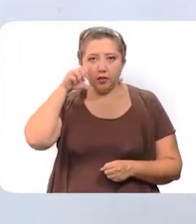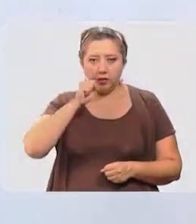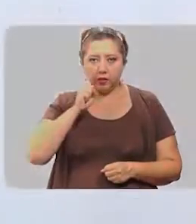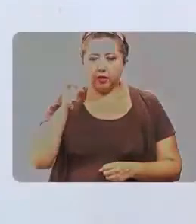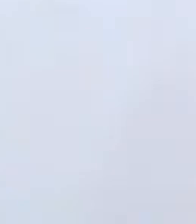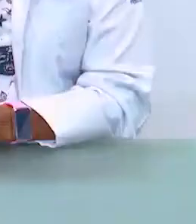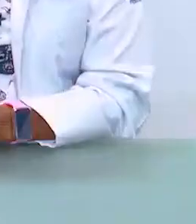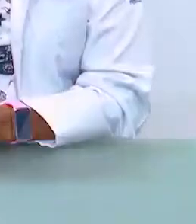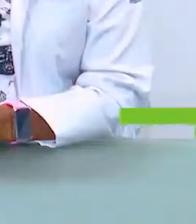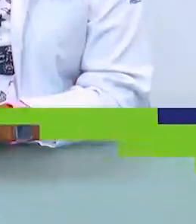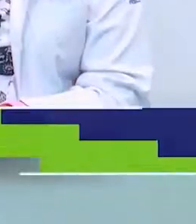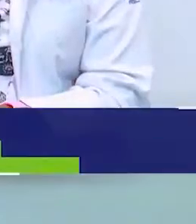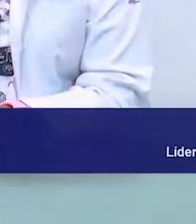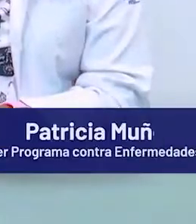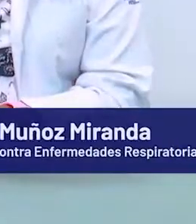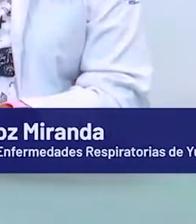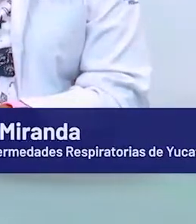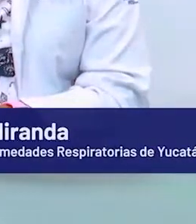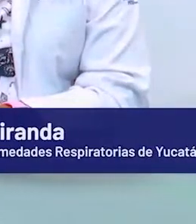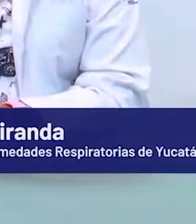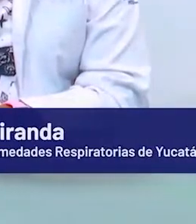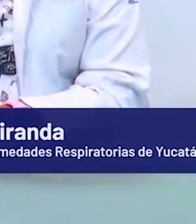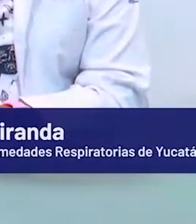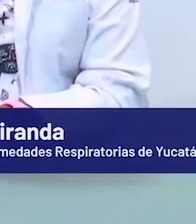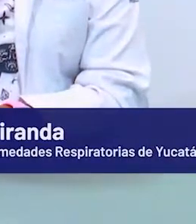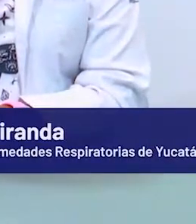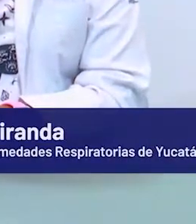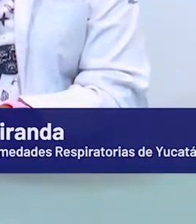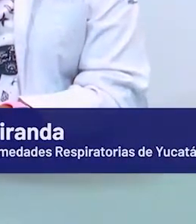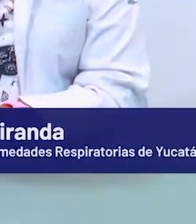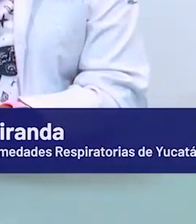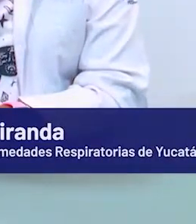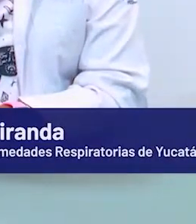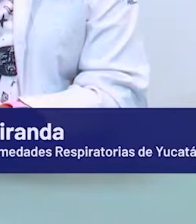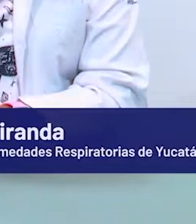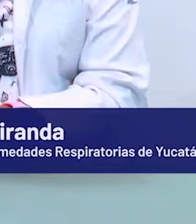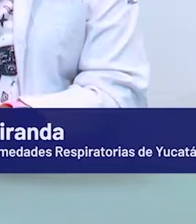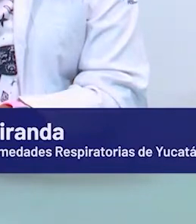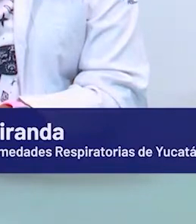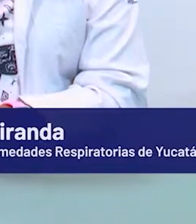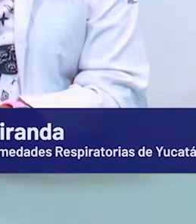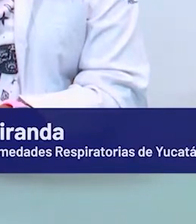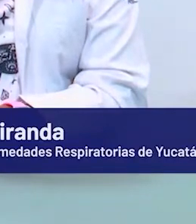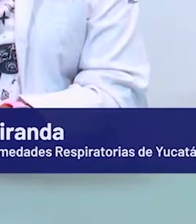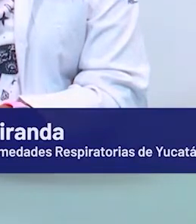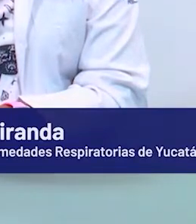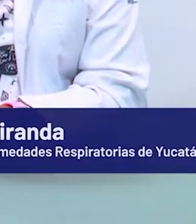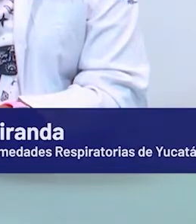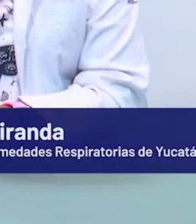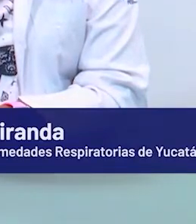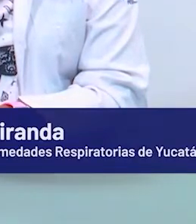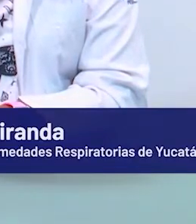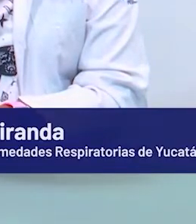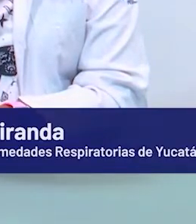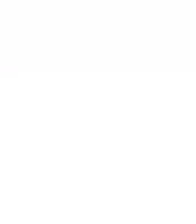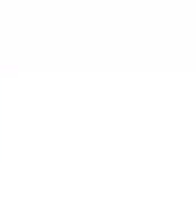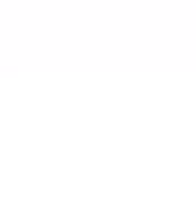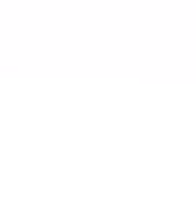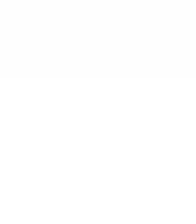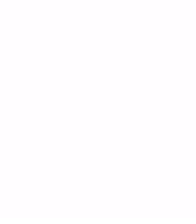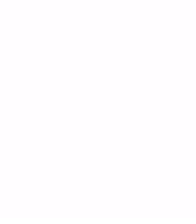naranja. Ese es el informe del día de hoy. Gracias. Estaremos actualizando esta información todos los días por este mismo medio. Muchas gracias.